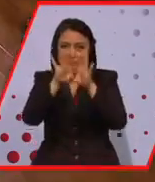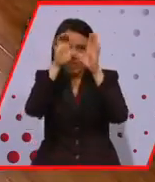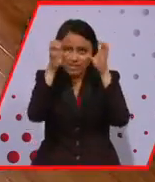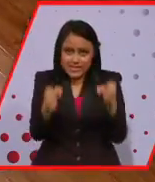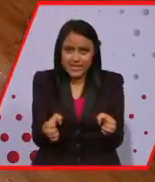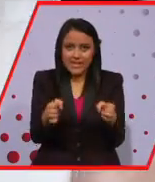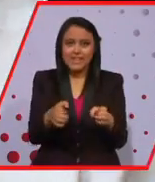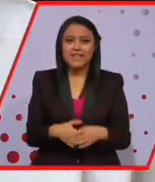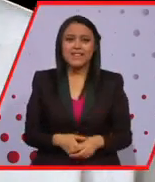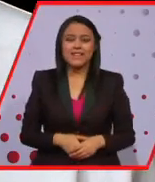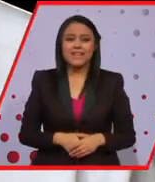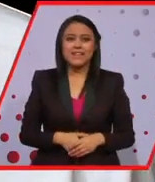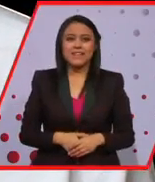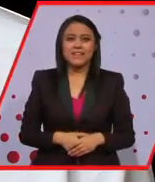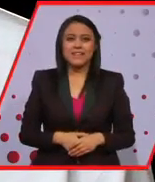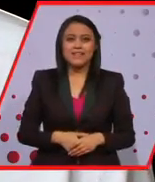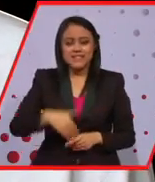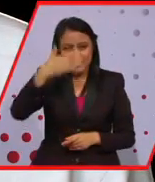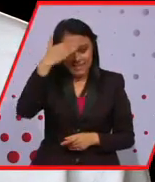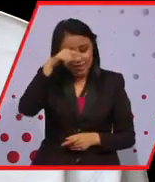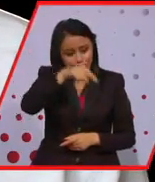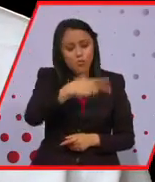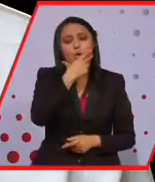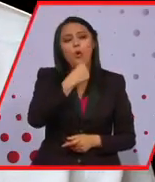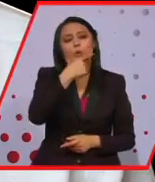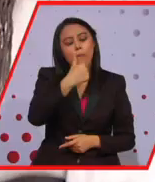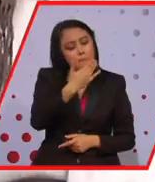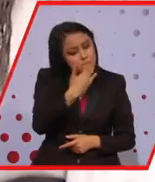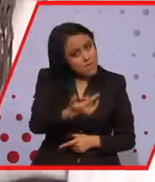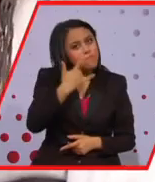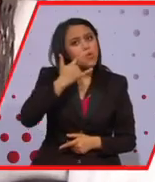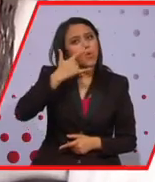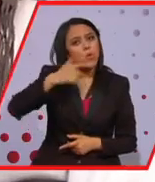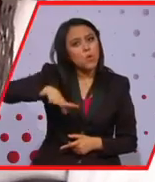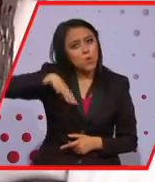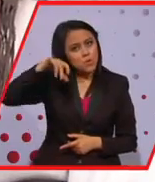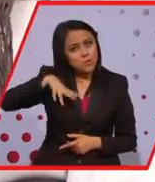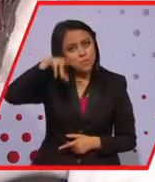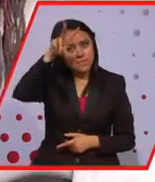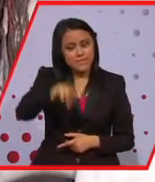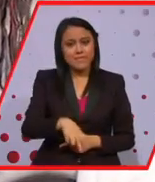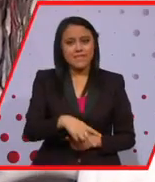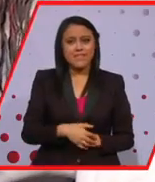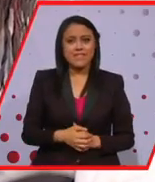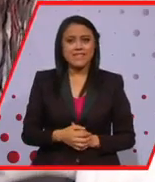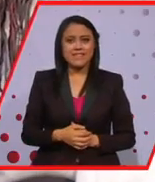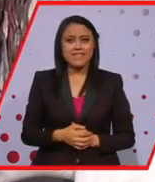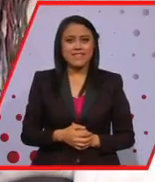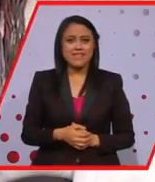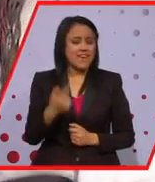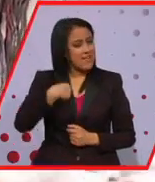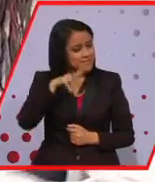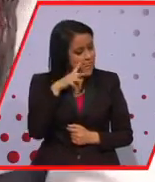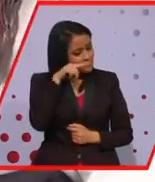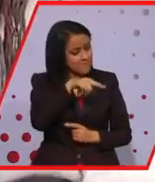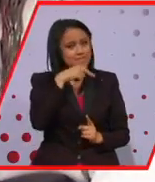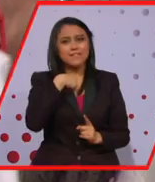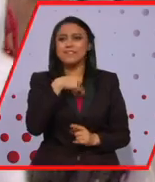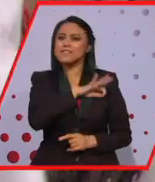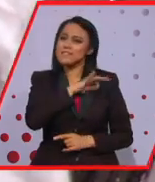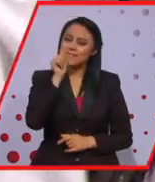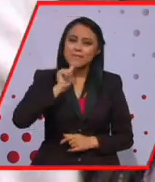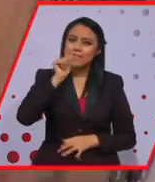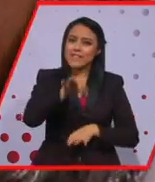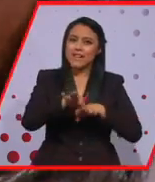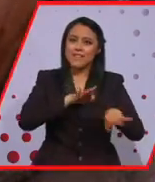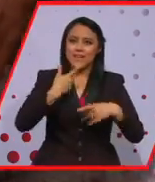Apolinar, ¿cómo está usted? Sé que usted es un luchón, me dijo. Muchas ¿usted gracias. Es bien luchón? Sí. Pues sí. Ya me di cuenta. Soy bien trabajador.